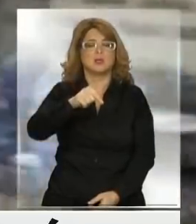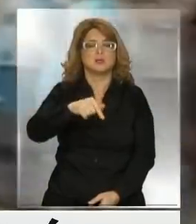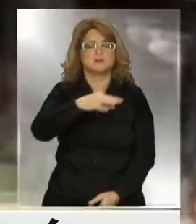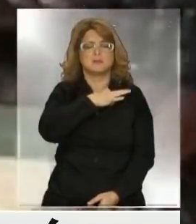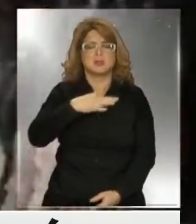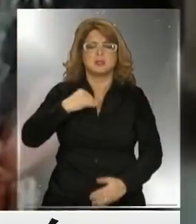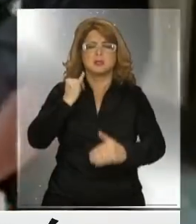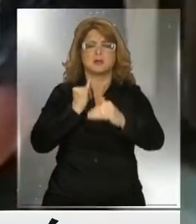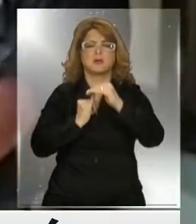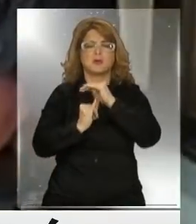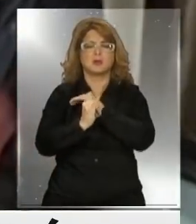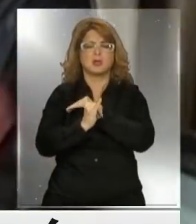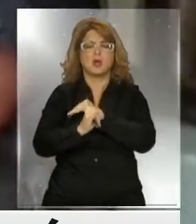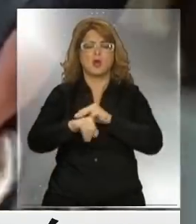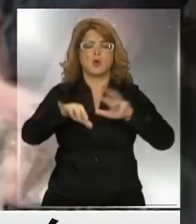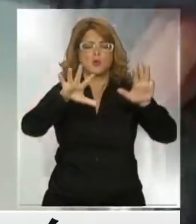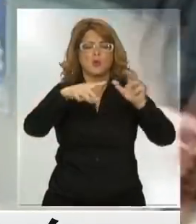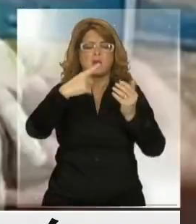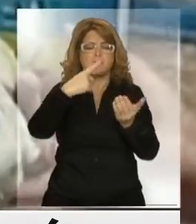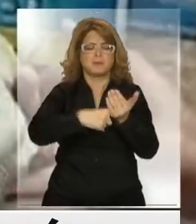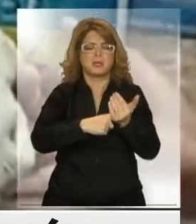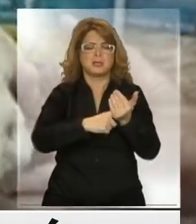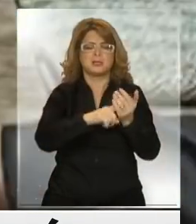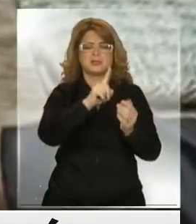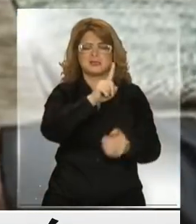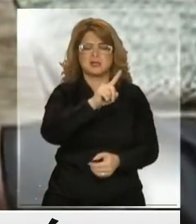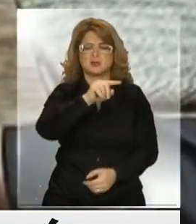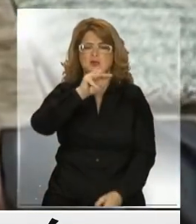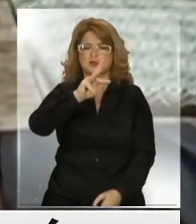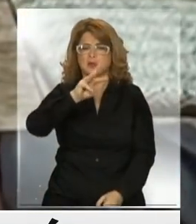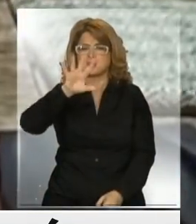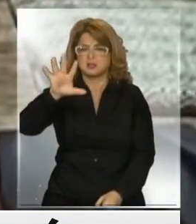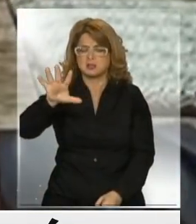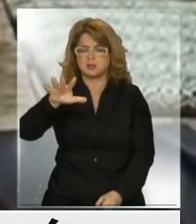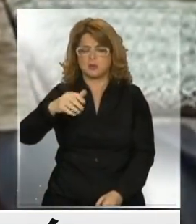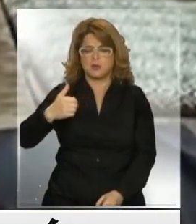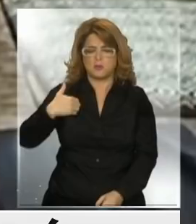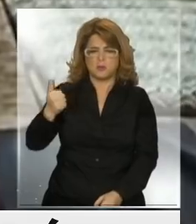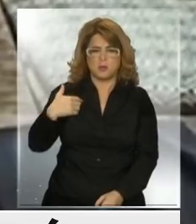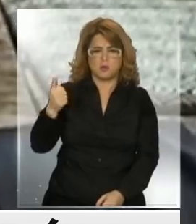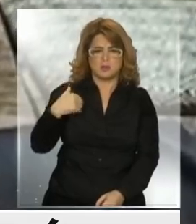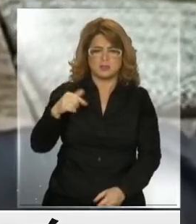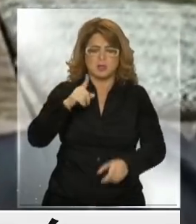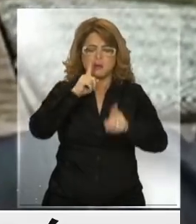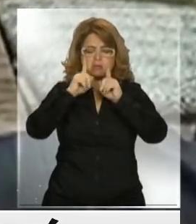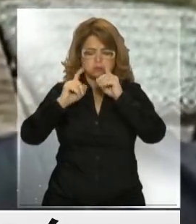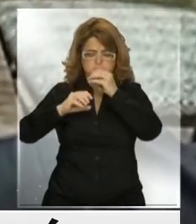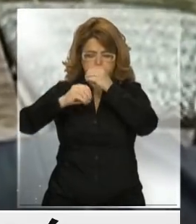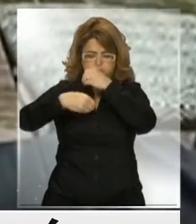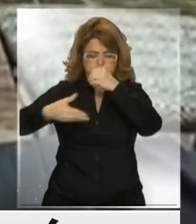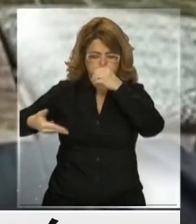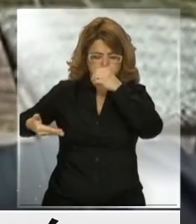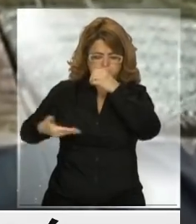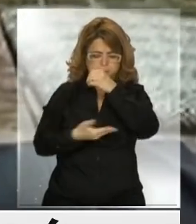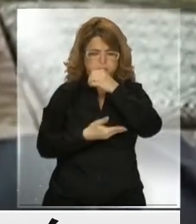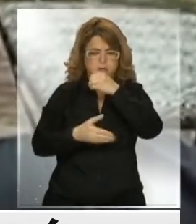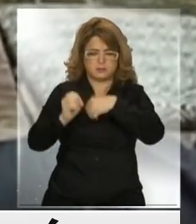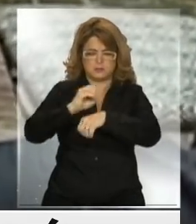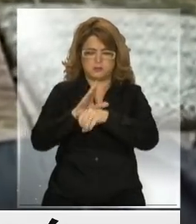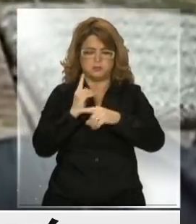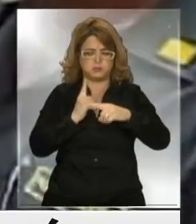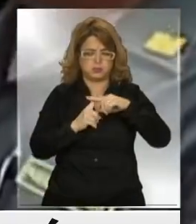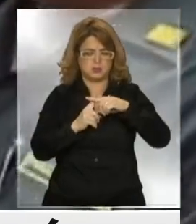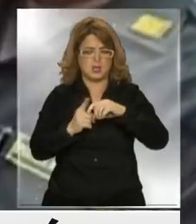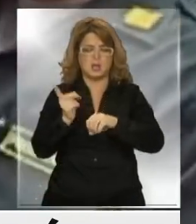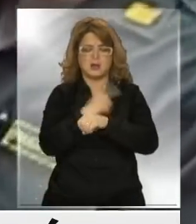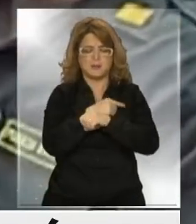que 9.135 policías de todo ese país se realizaron el test de coronavirus entre muestras rápidas y